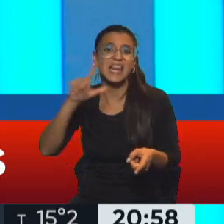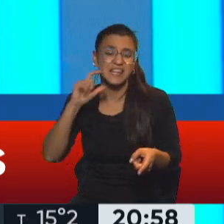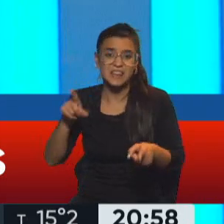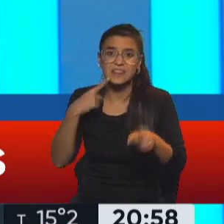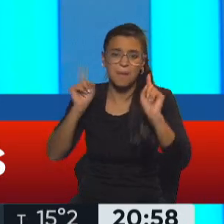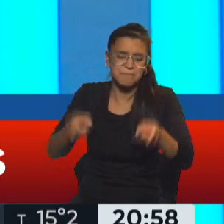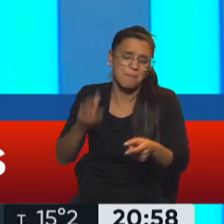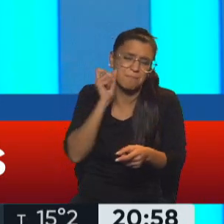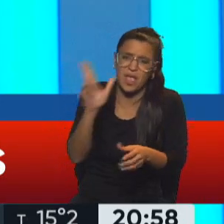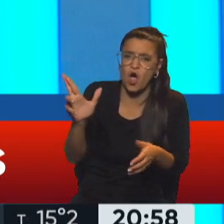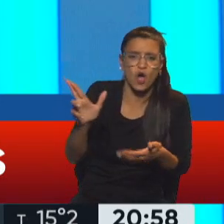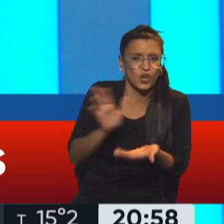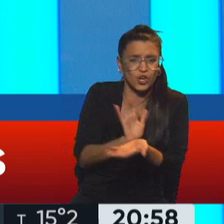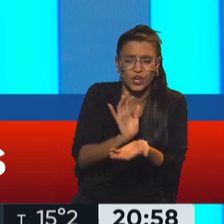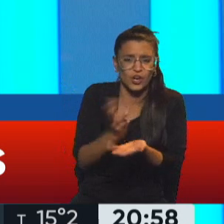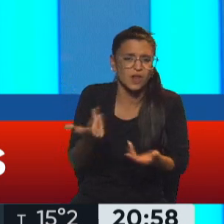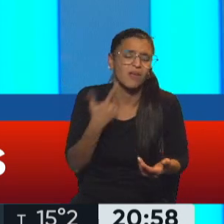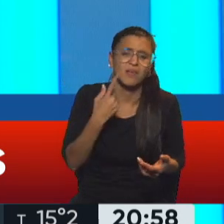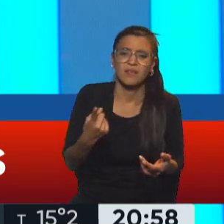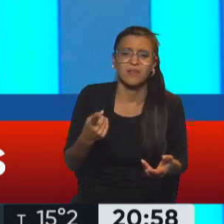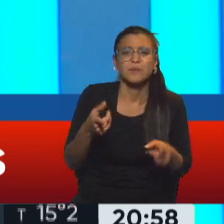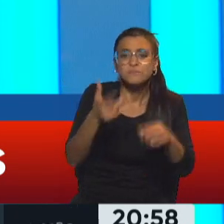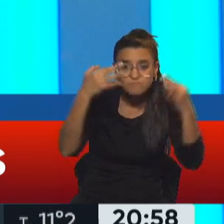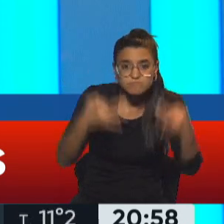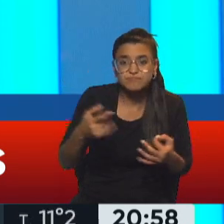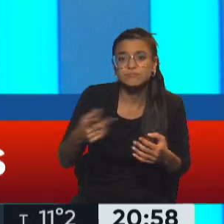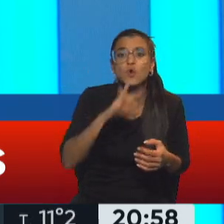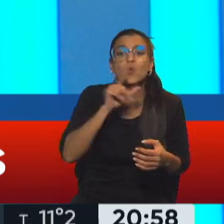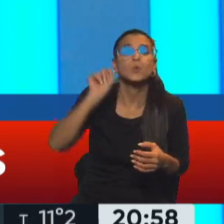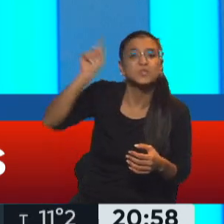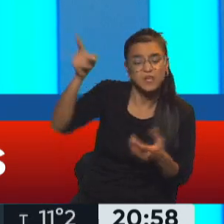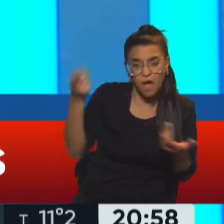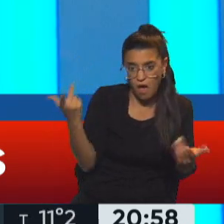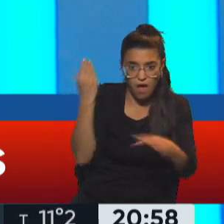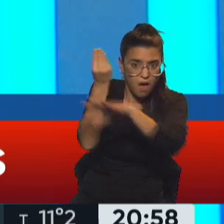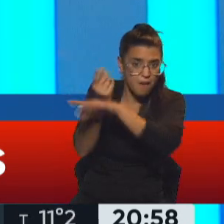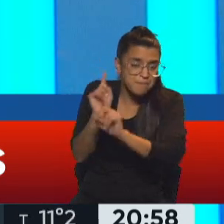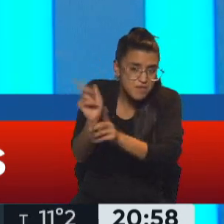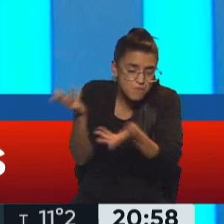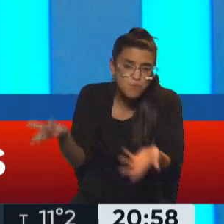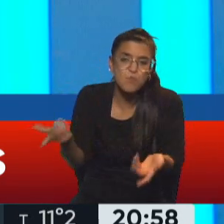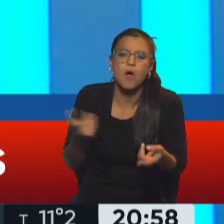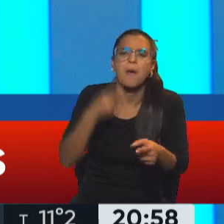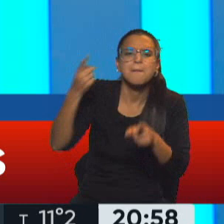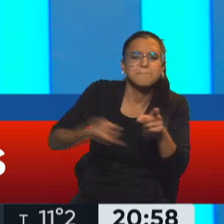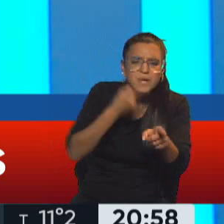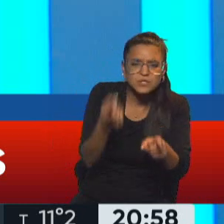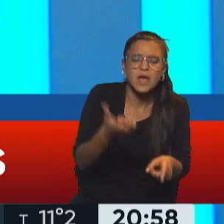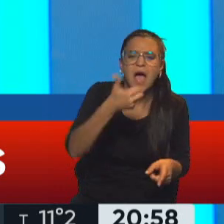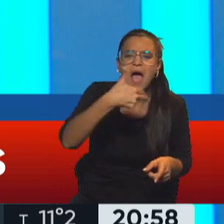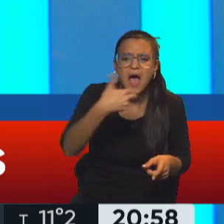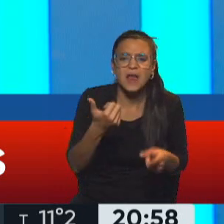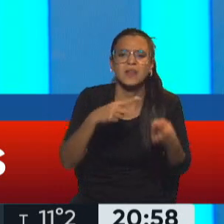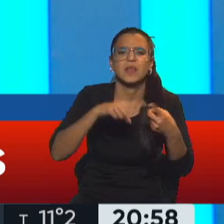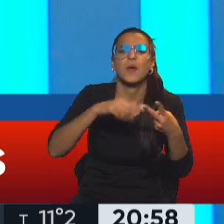El peor arte tuvo lugar precisamente en la Rusia de Stalin. Digo, es difícil imaginar la persecución a Ana Máctova, a